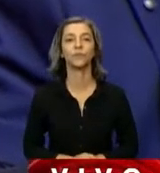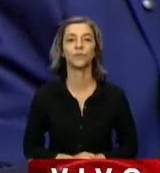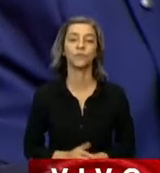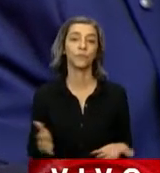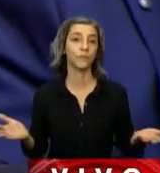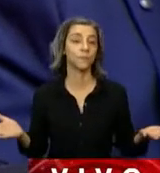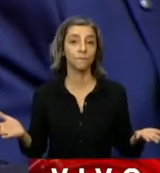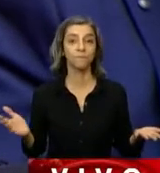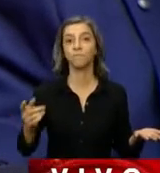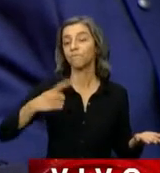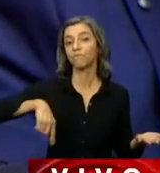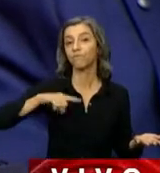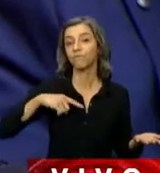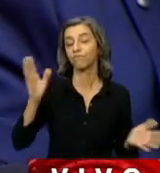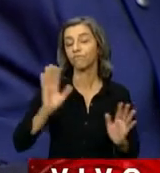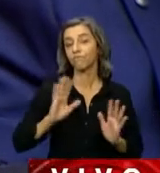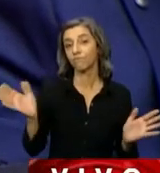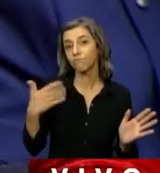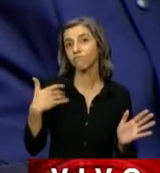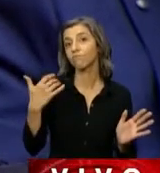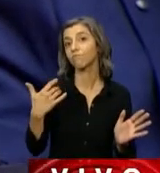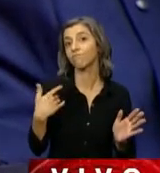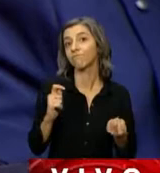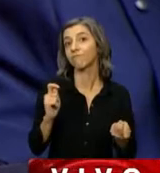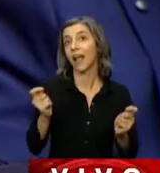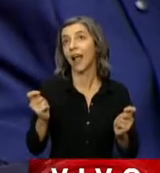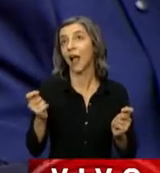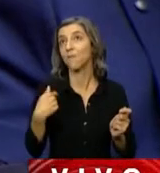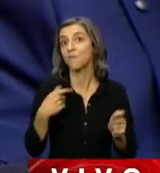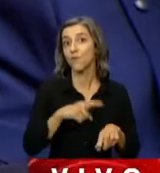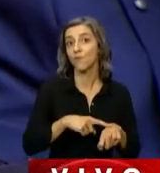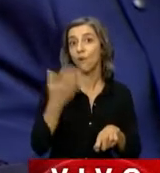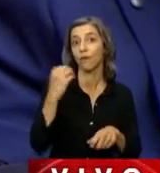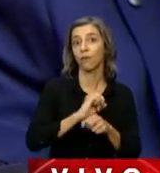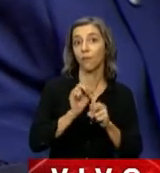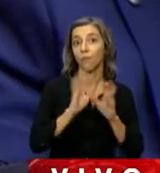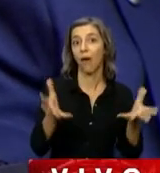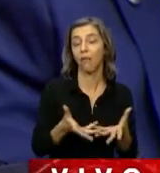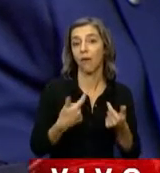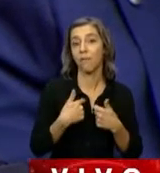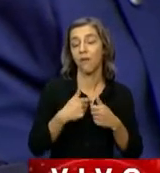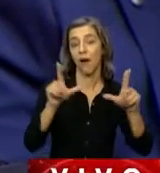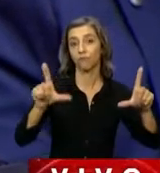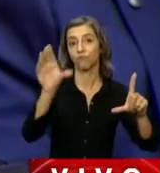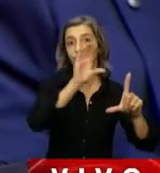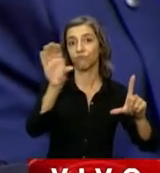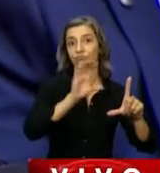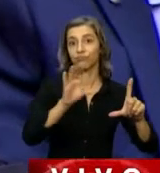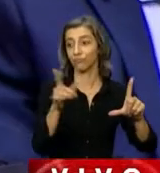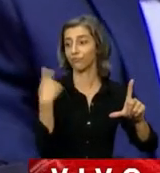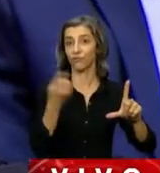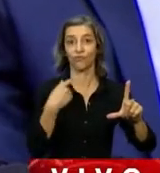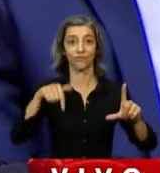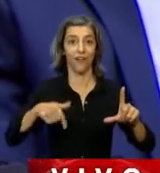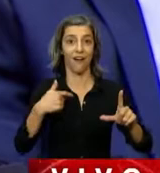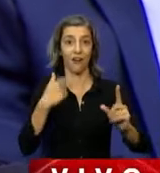Bueno, hemos pasado de la época de las pantallitas y la pandemia a tener que vernos las caras en las sesiones y ahora pasamos, como en